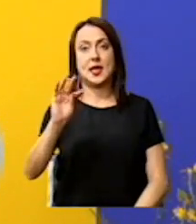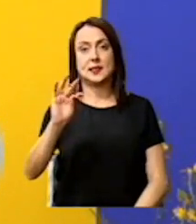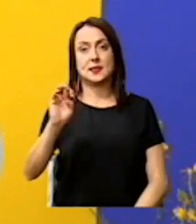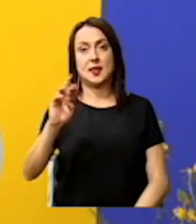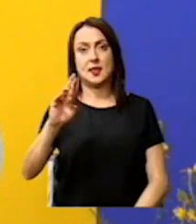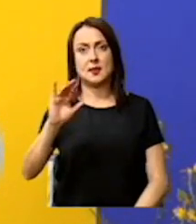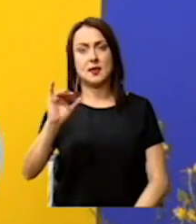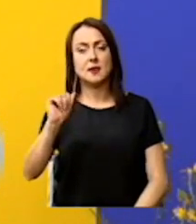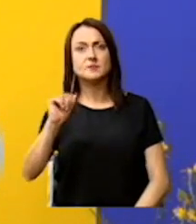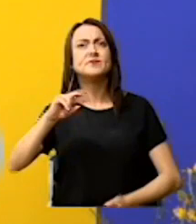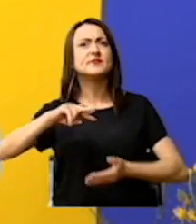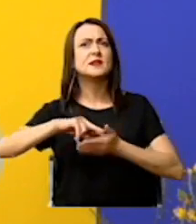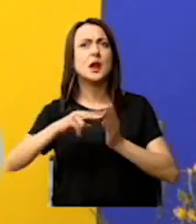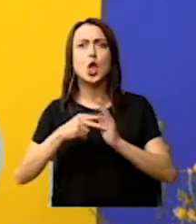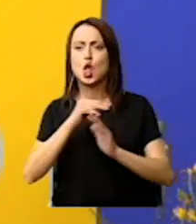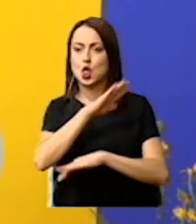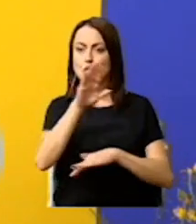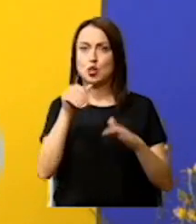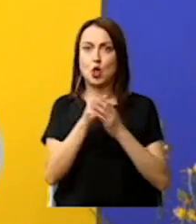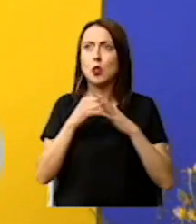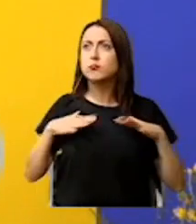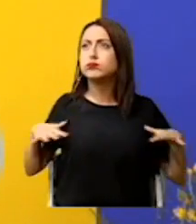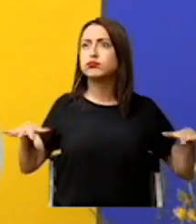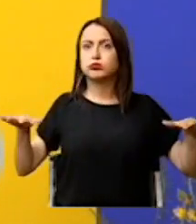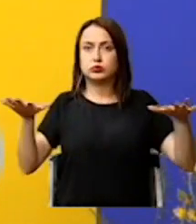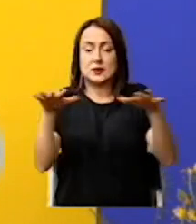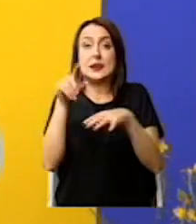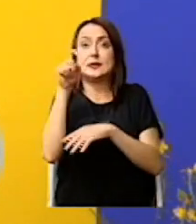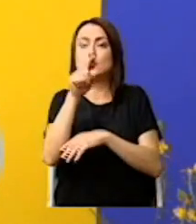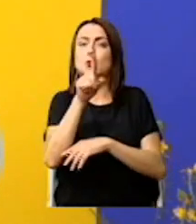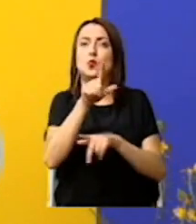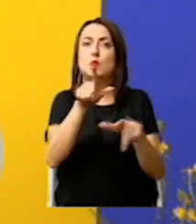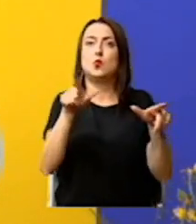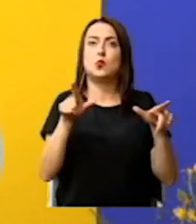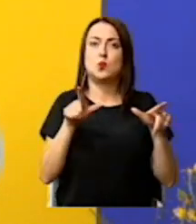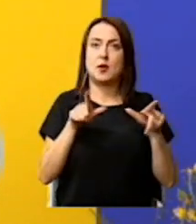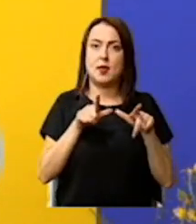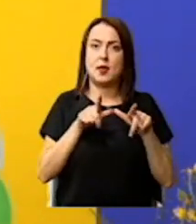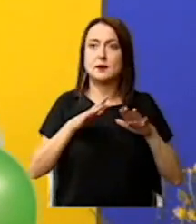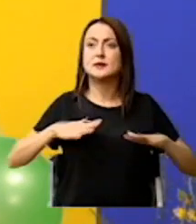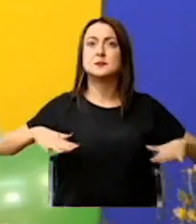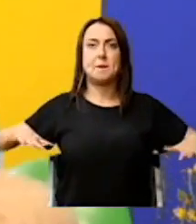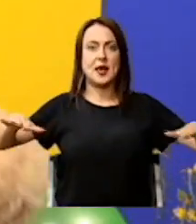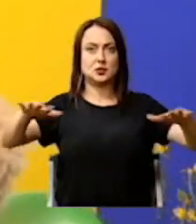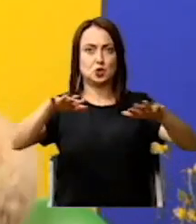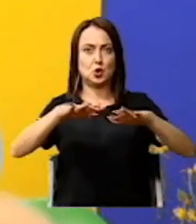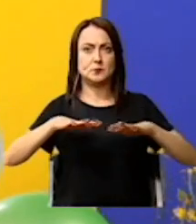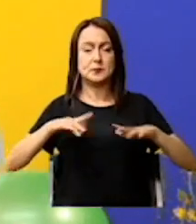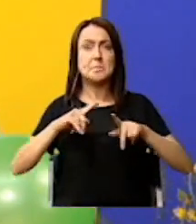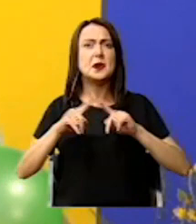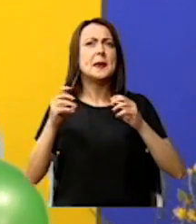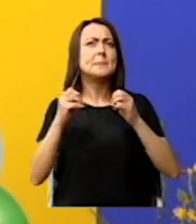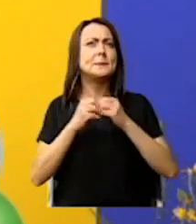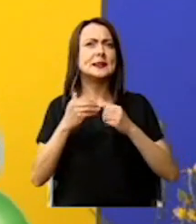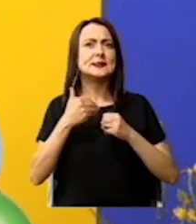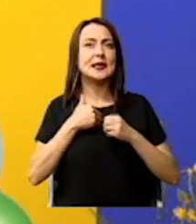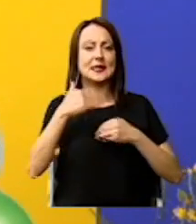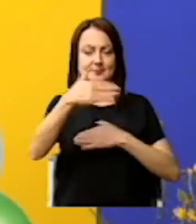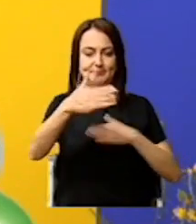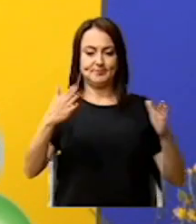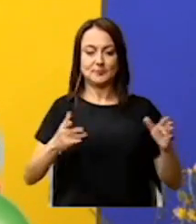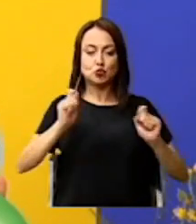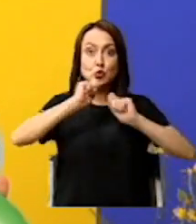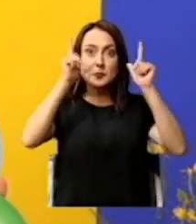es todo lo que nos rodea y ocupa un lugar en el espacio. Vamos a ver qué más trae esta caja de